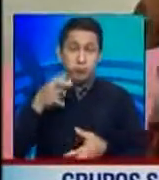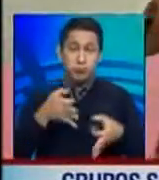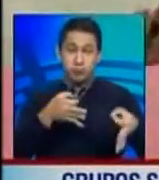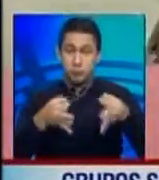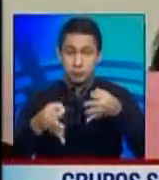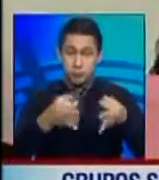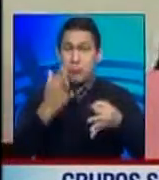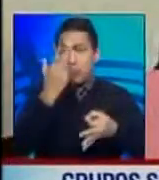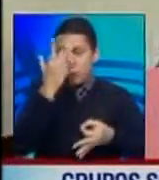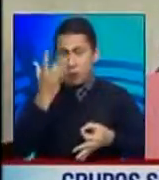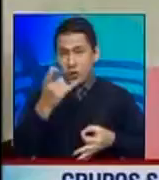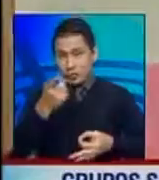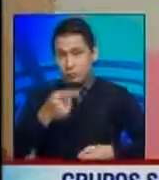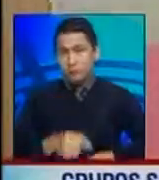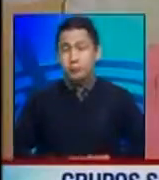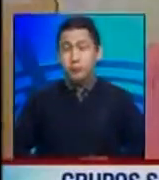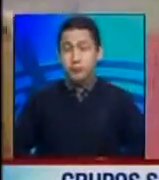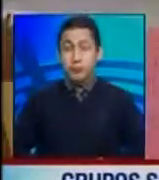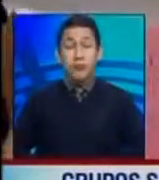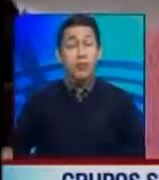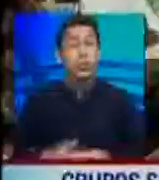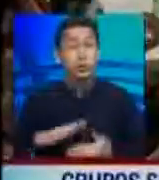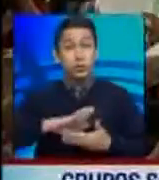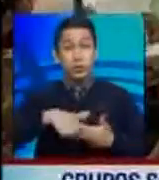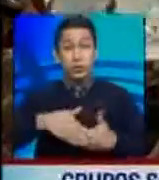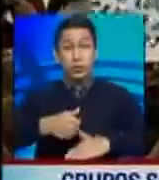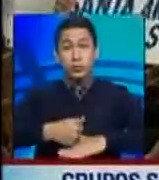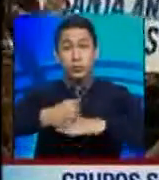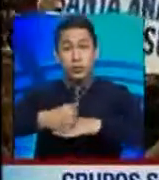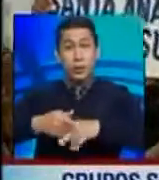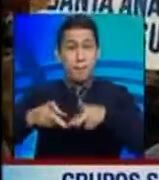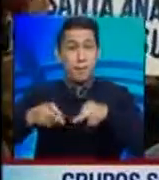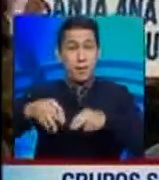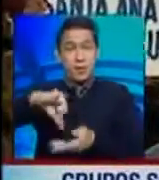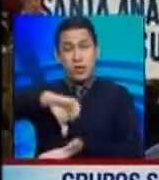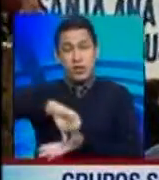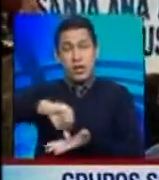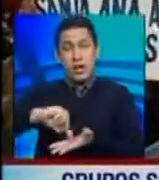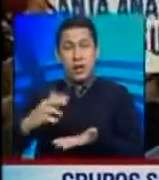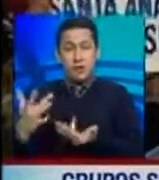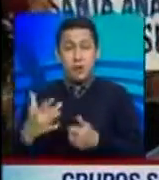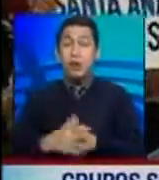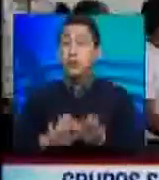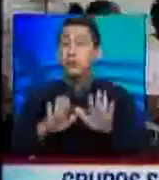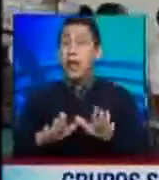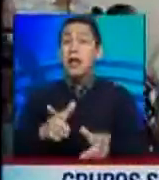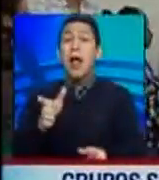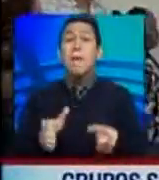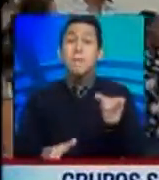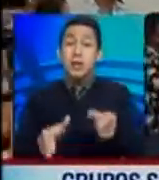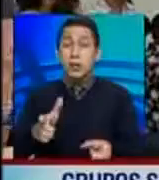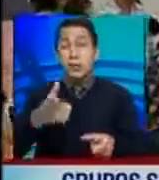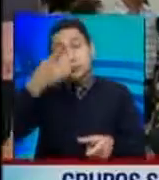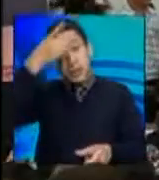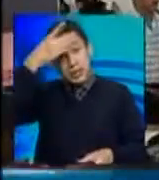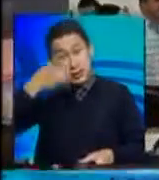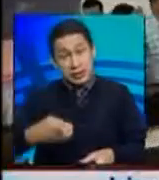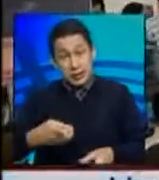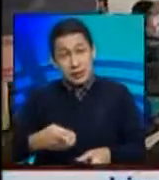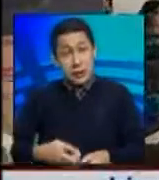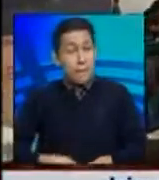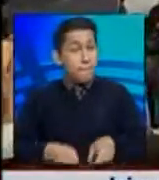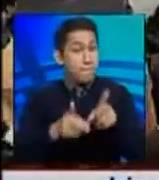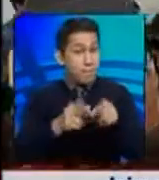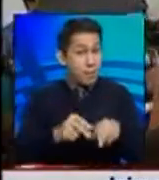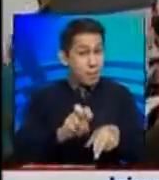explicó de qué se trata. Lo esperaban concejales y asambleístas. Para que el pueblo es el que va a